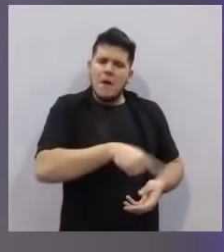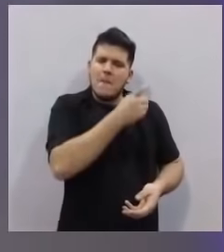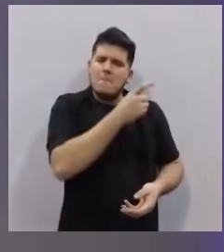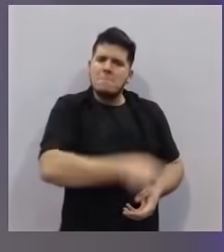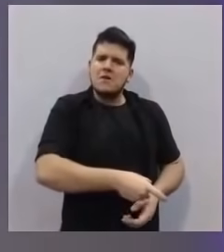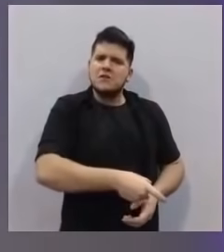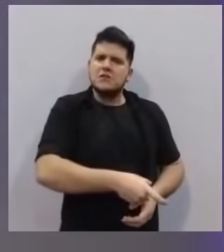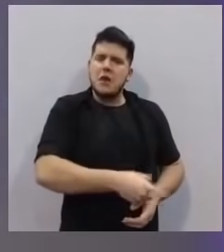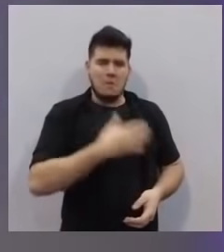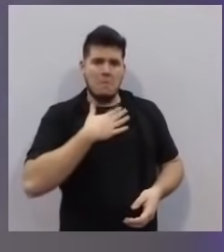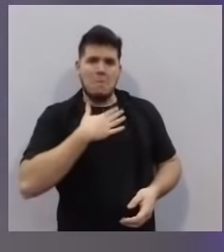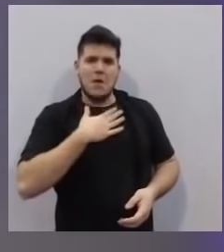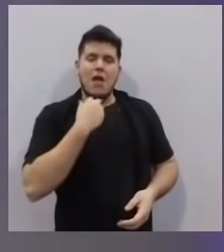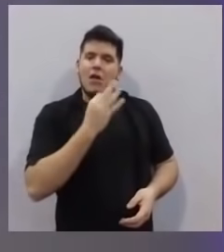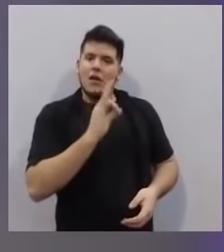estás conmigo